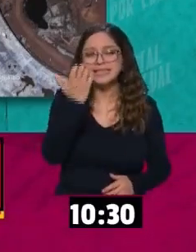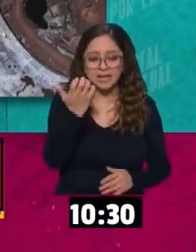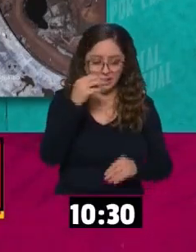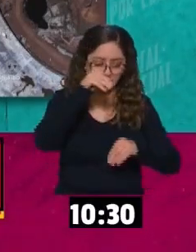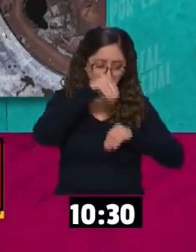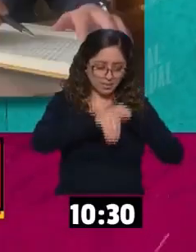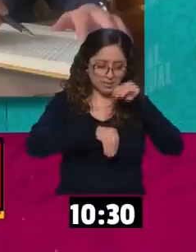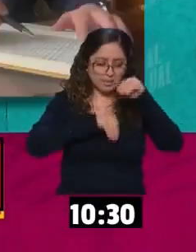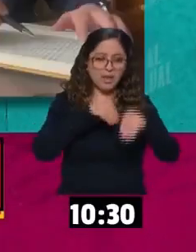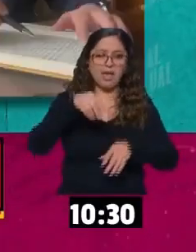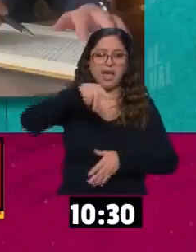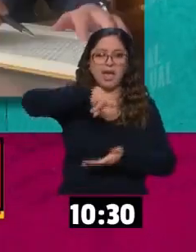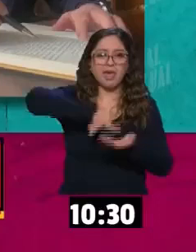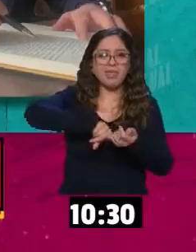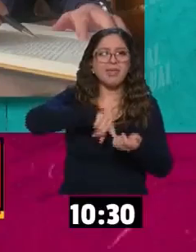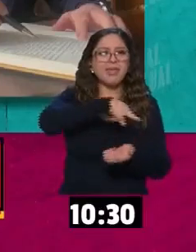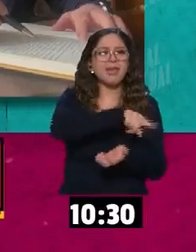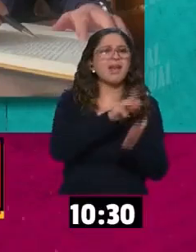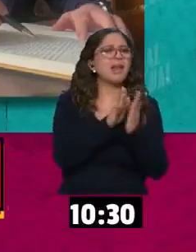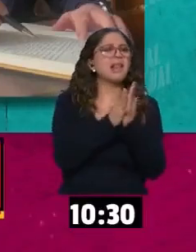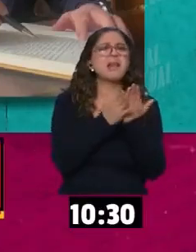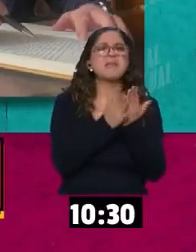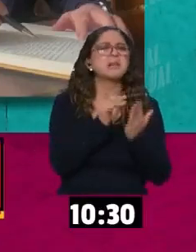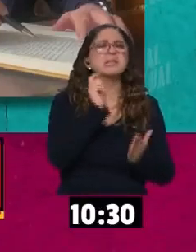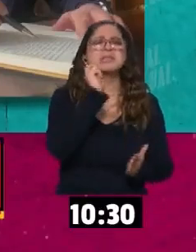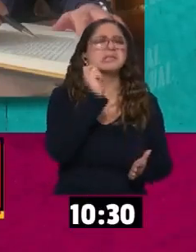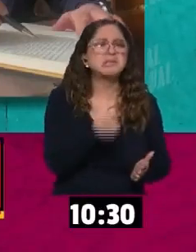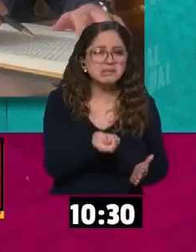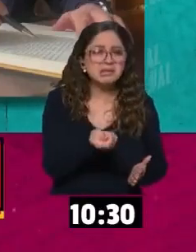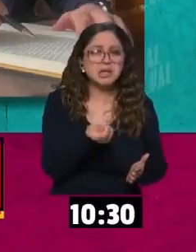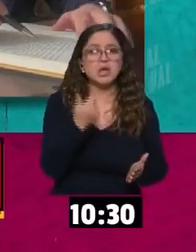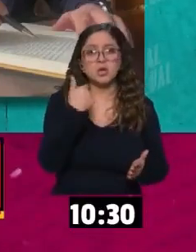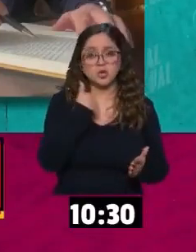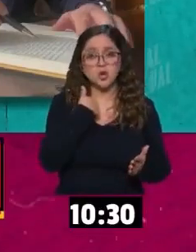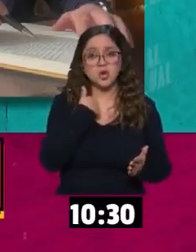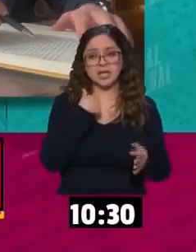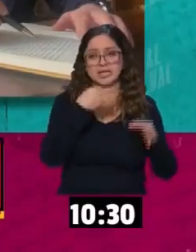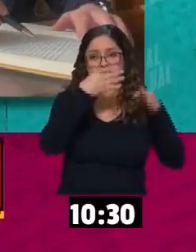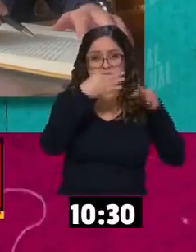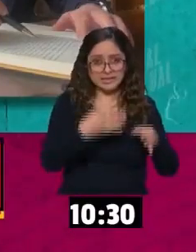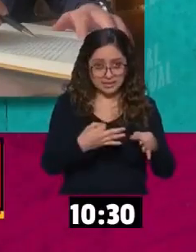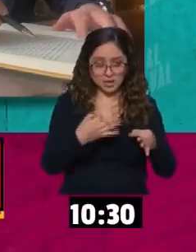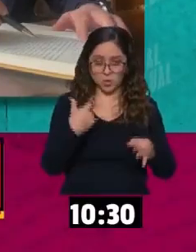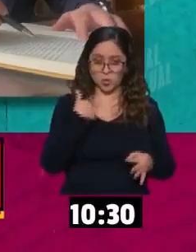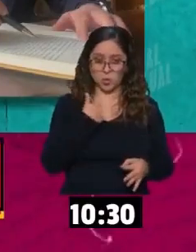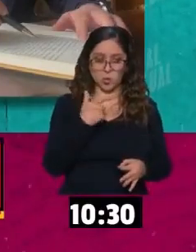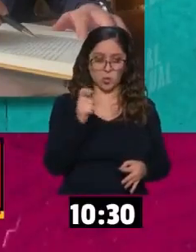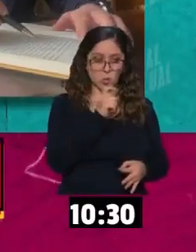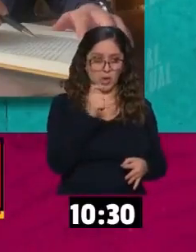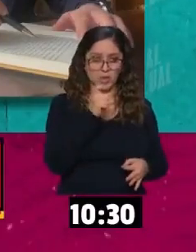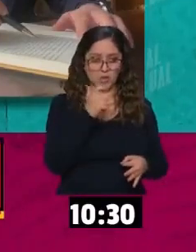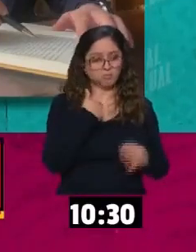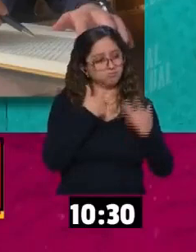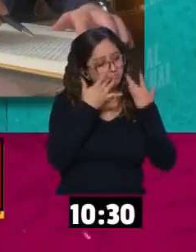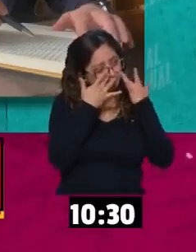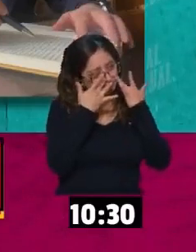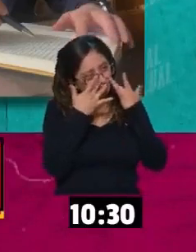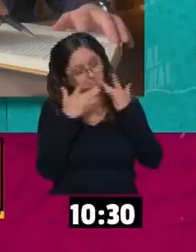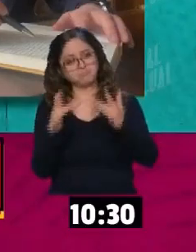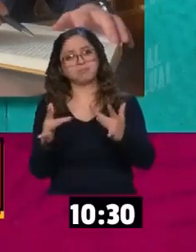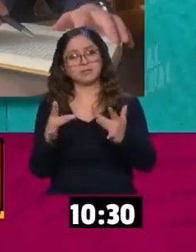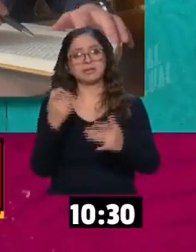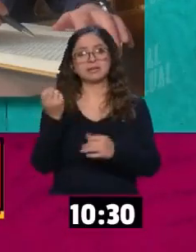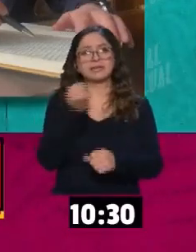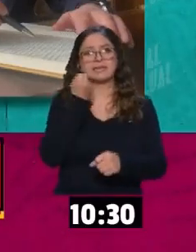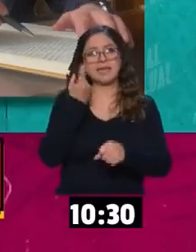este libro, es que, y decidí hacerlo en el día mismo que me retiré de la Secretaría de Comunicaciones y